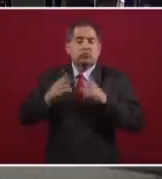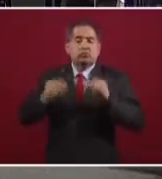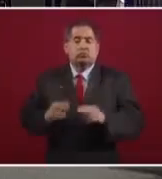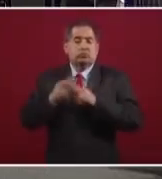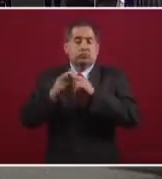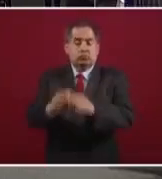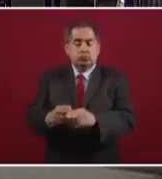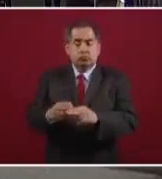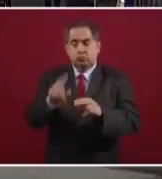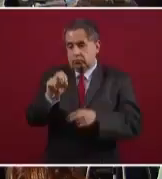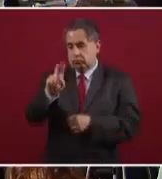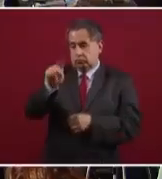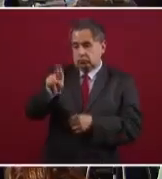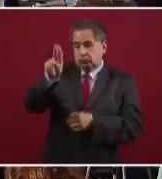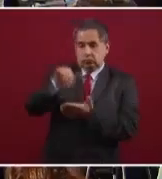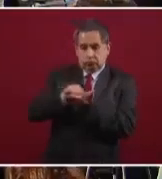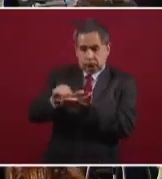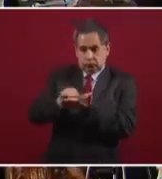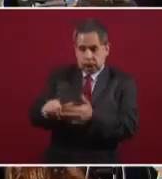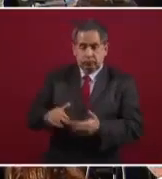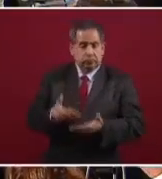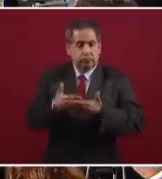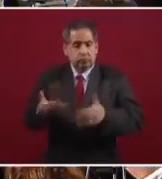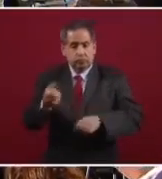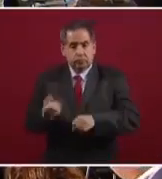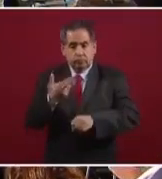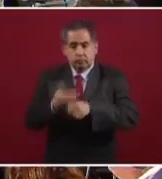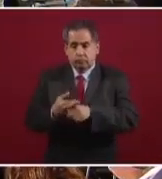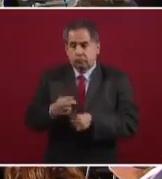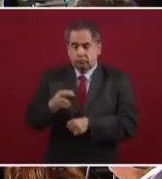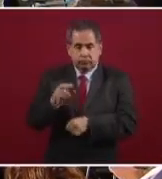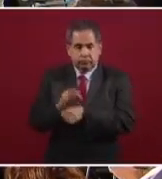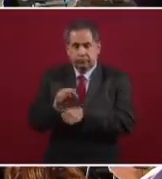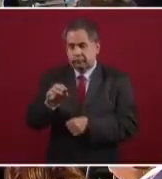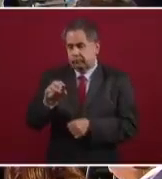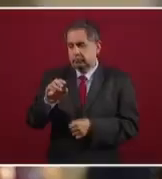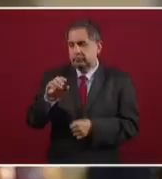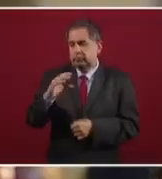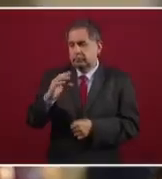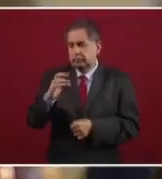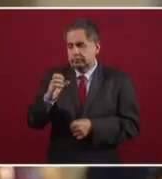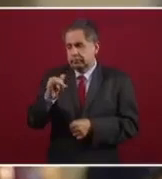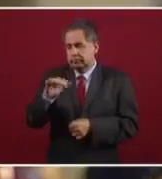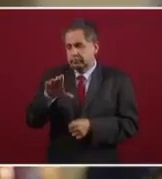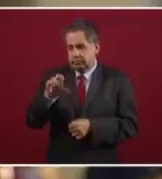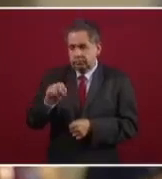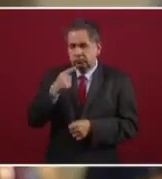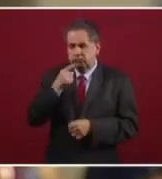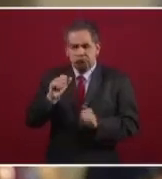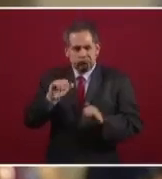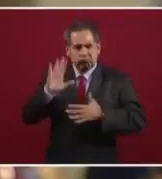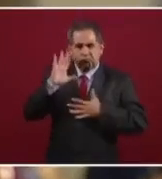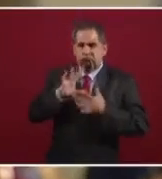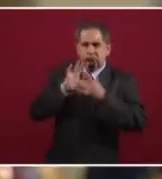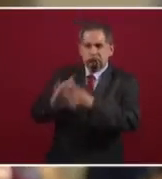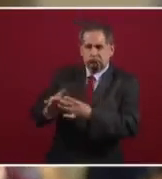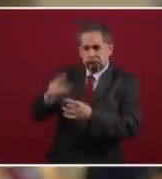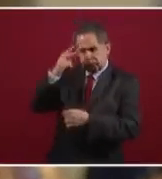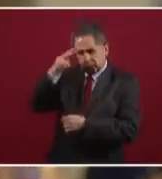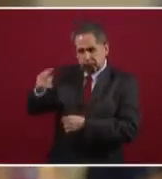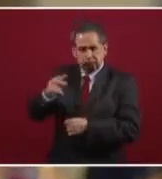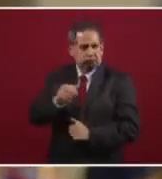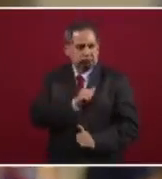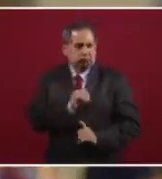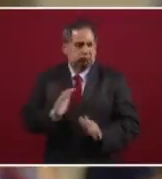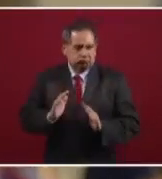con sede en Nueva York. Hoy el secretario de la Defensa, Luis Crescencio Sandoval, ratifica el compromiso de México, del